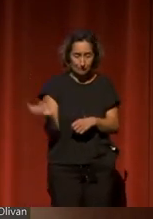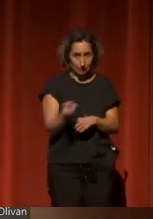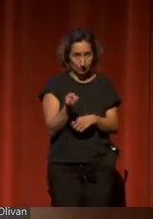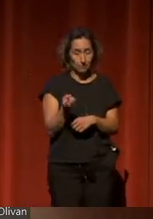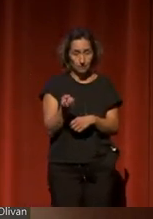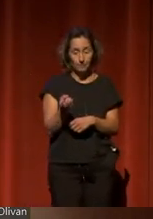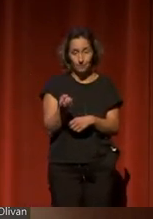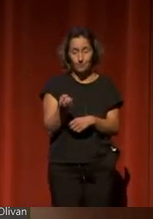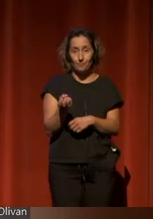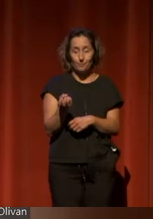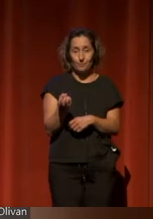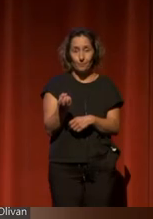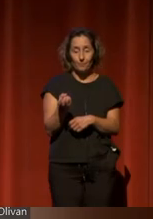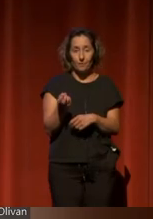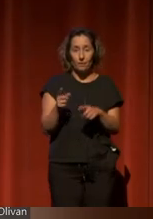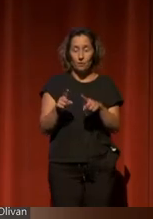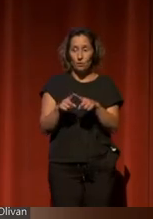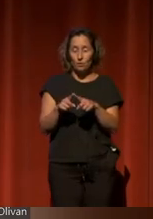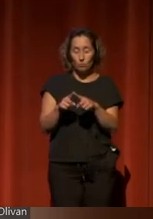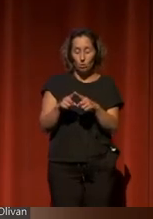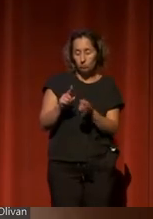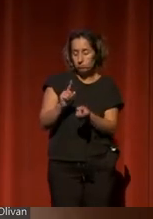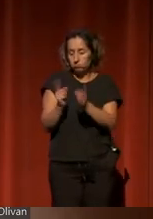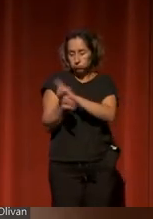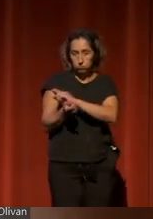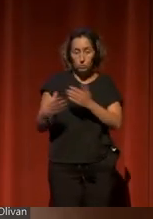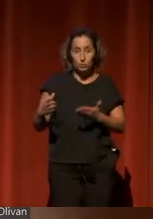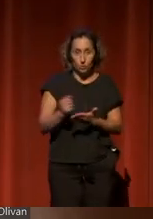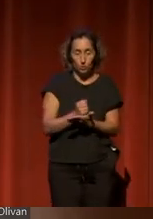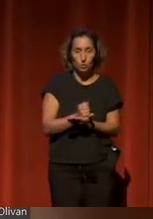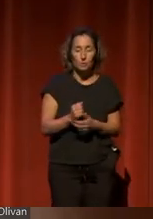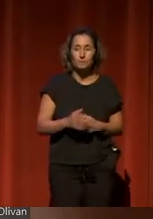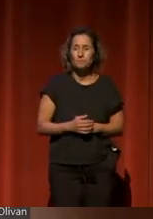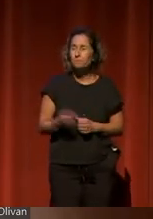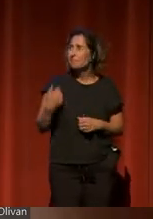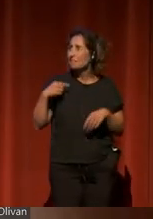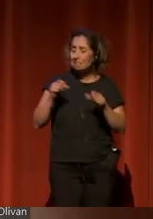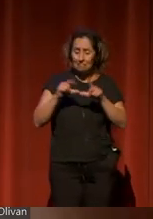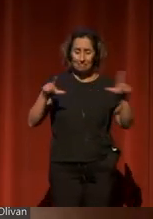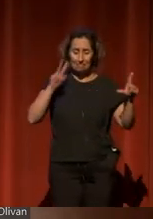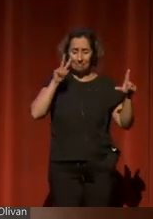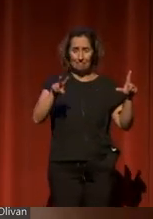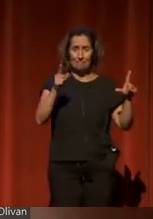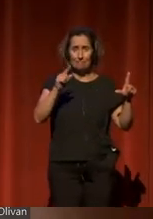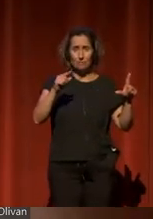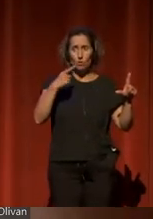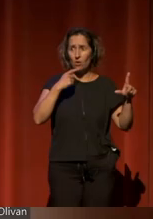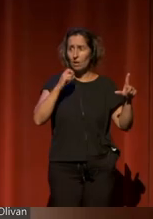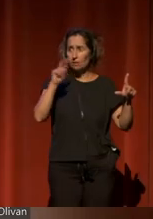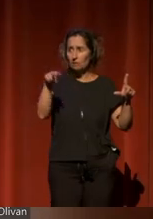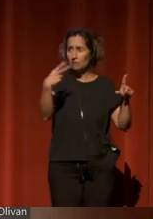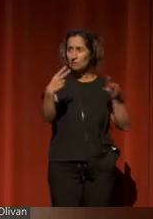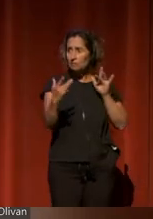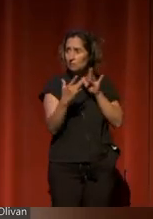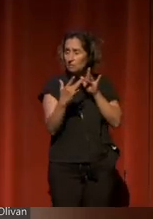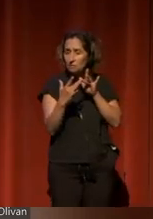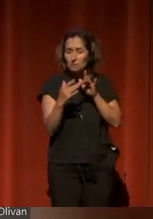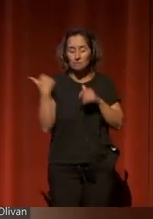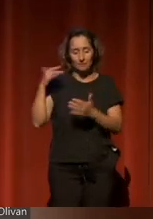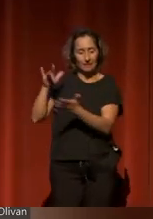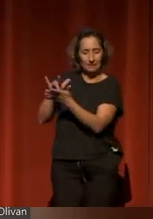va de introducir un electos yo me he dejado de ver en la pantalla Espero que no no hayamos perdido la conexión